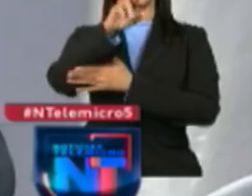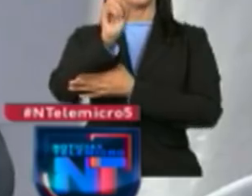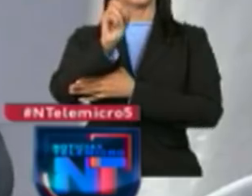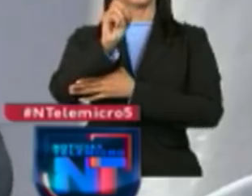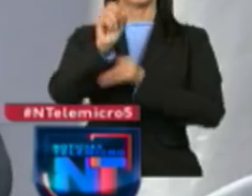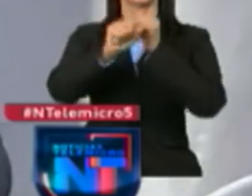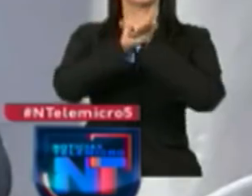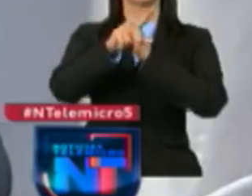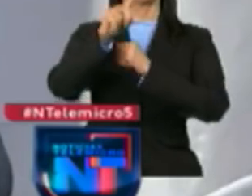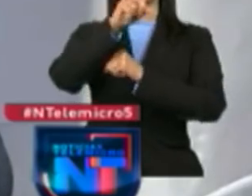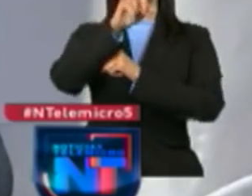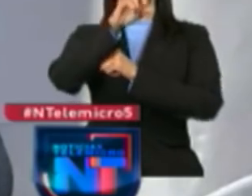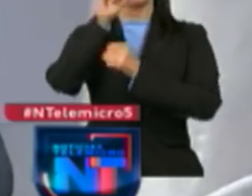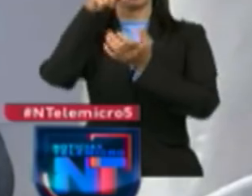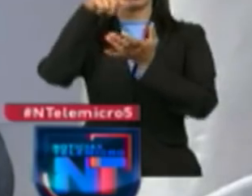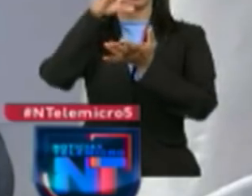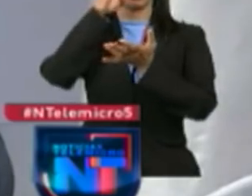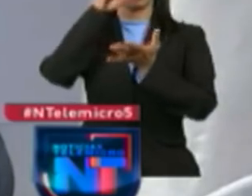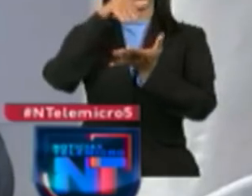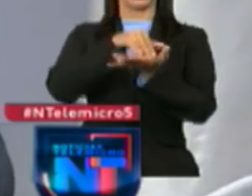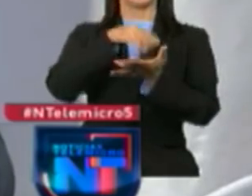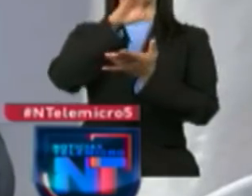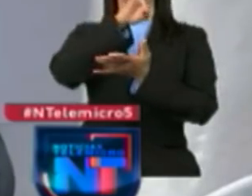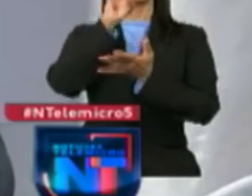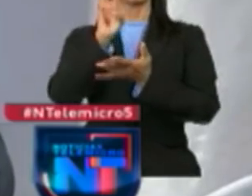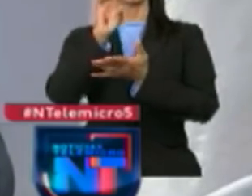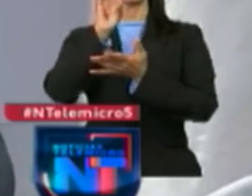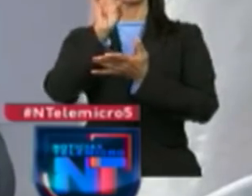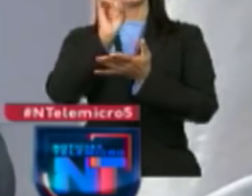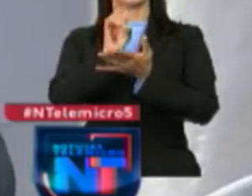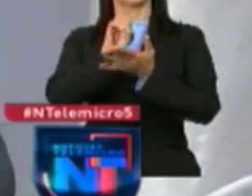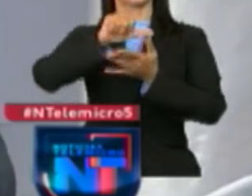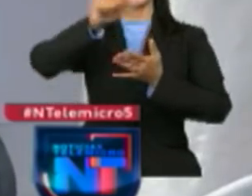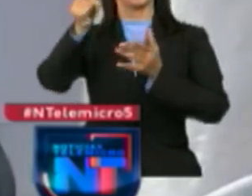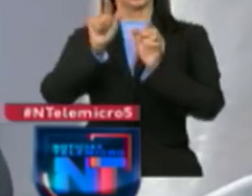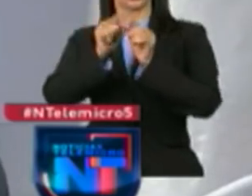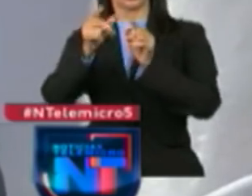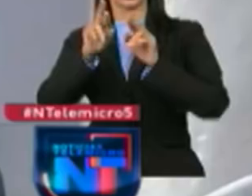16.682 para el PCR y